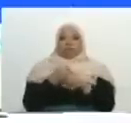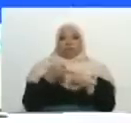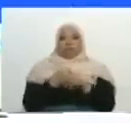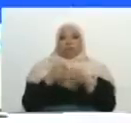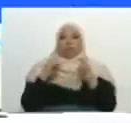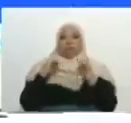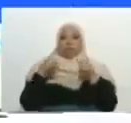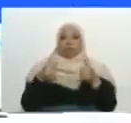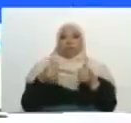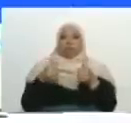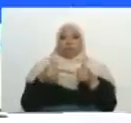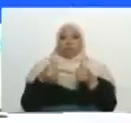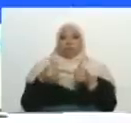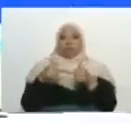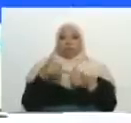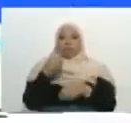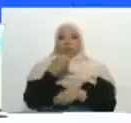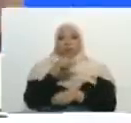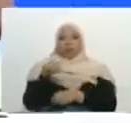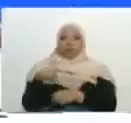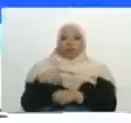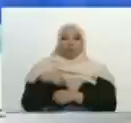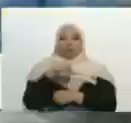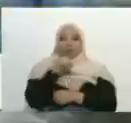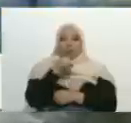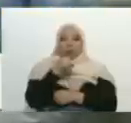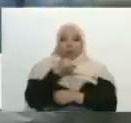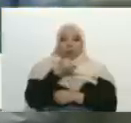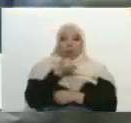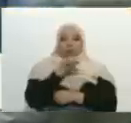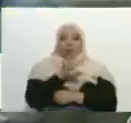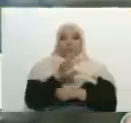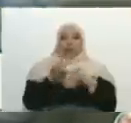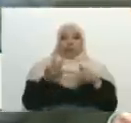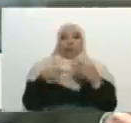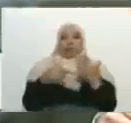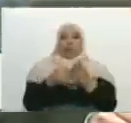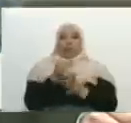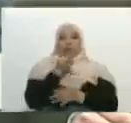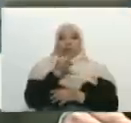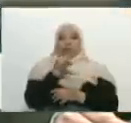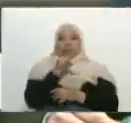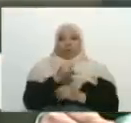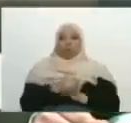empezaban las primeras luces de lo que sería esta licencia 42.